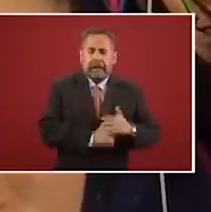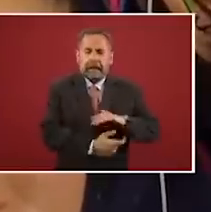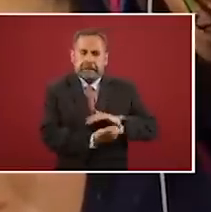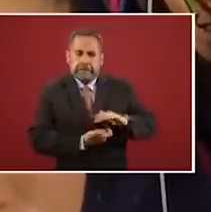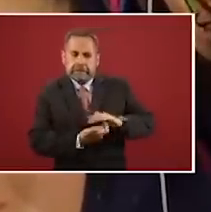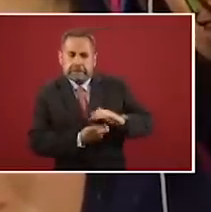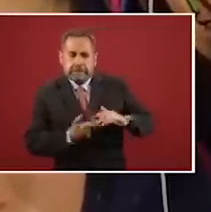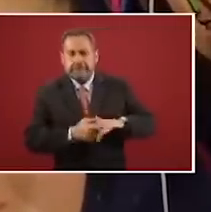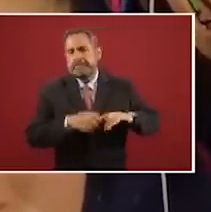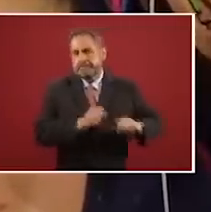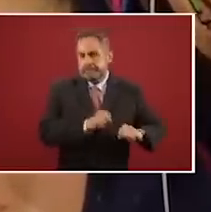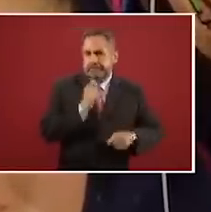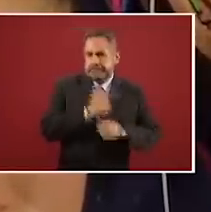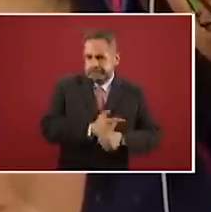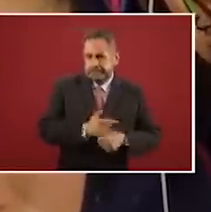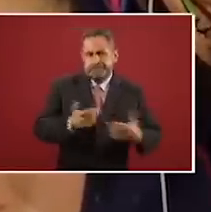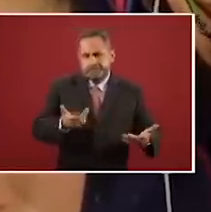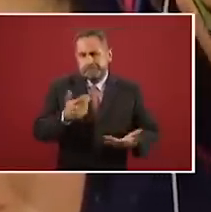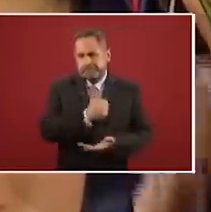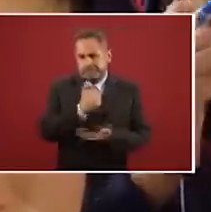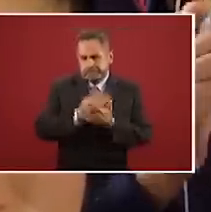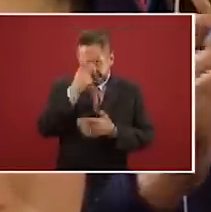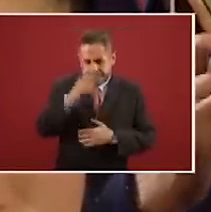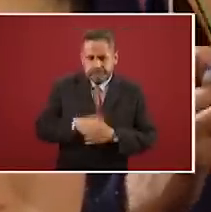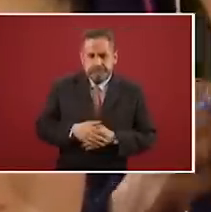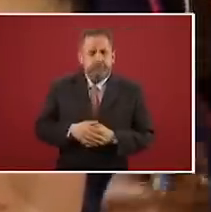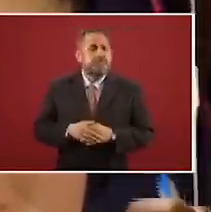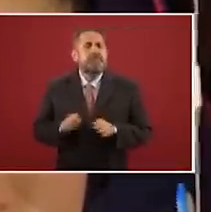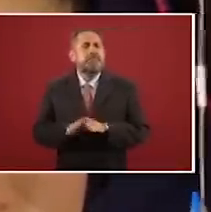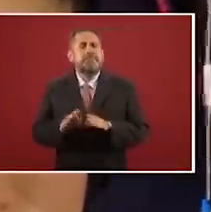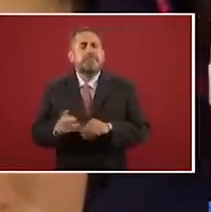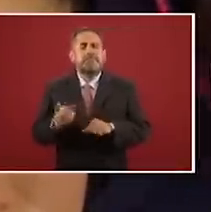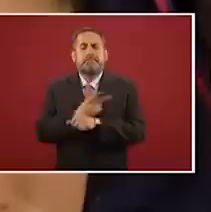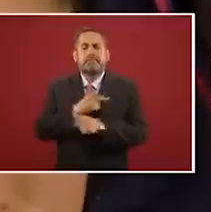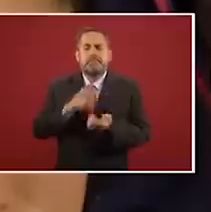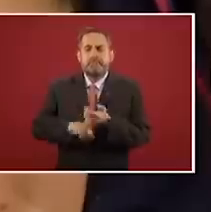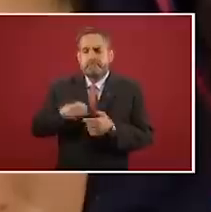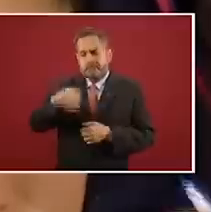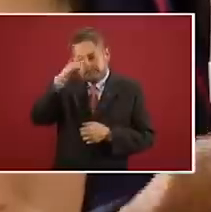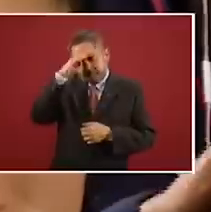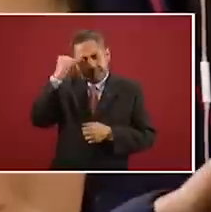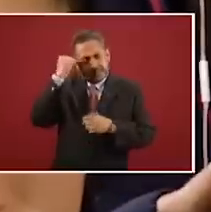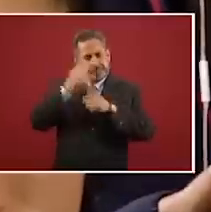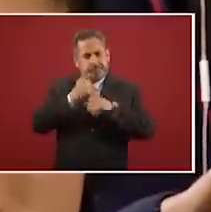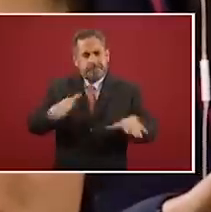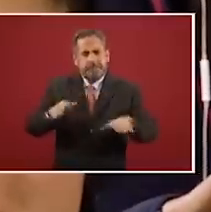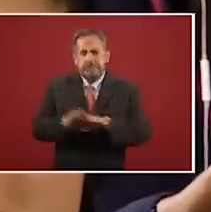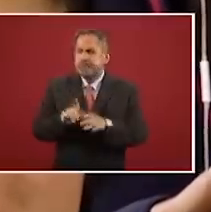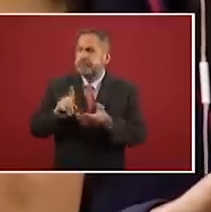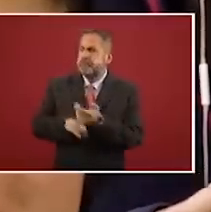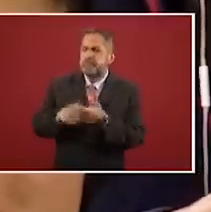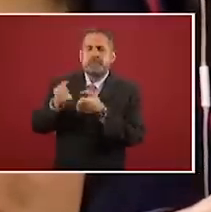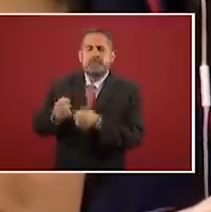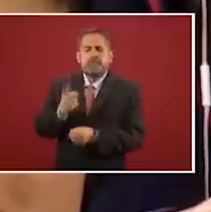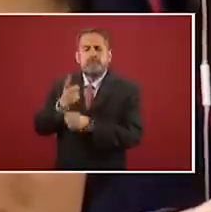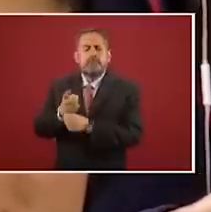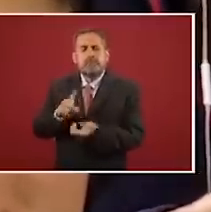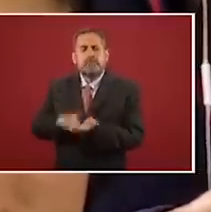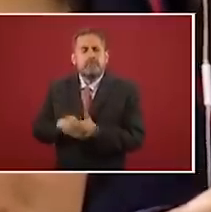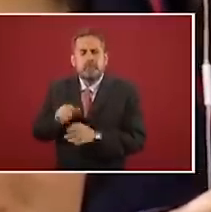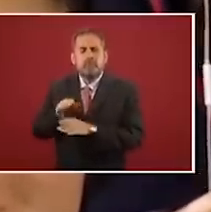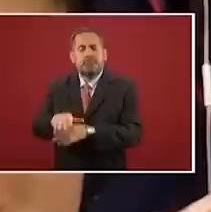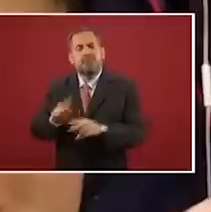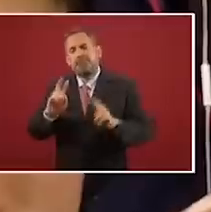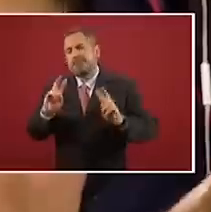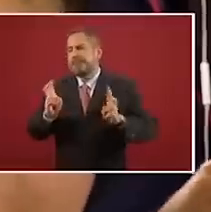México. ¿Cuál es el análisis o cuál es la información que le dan en el Gabinete de Seguridad sobre el